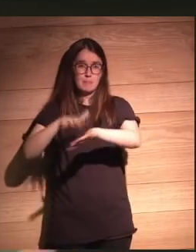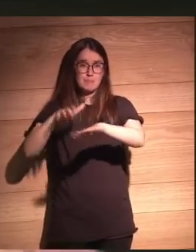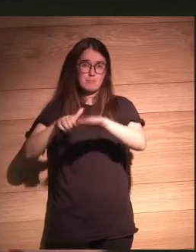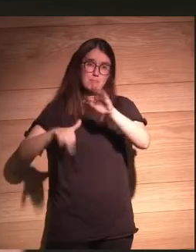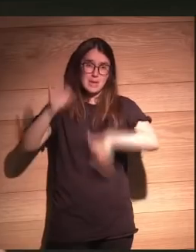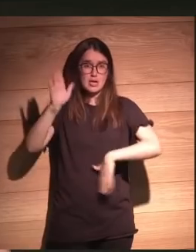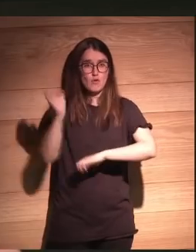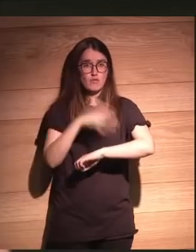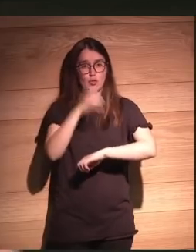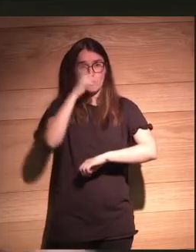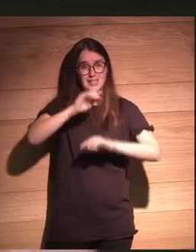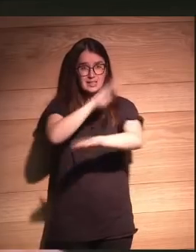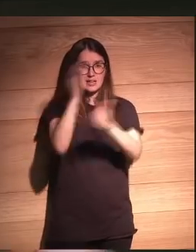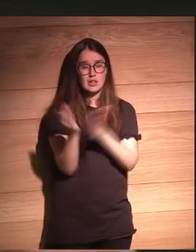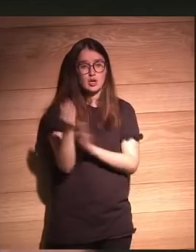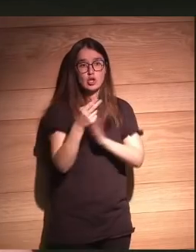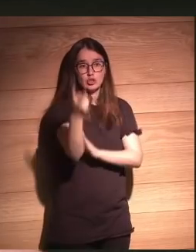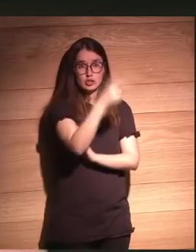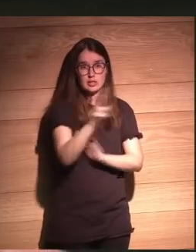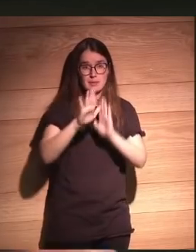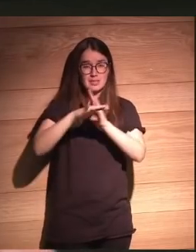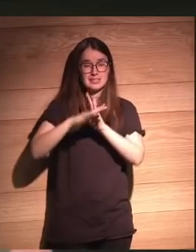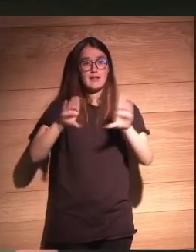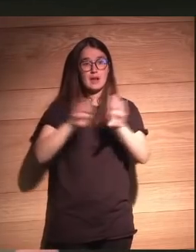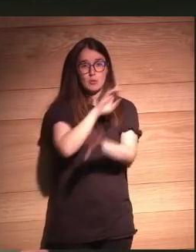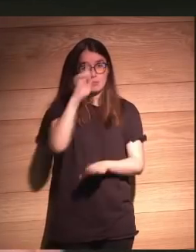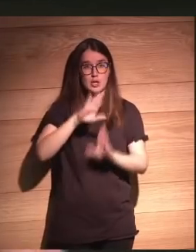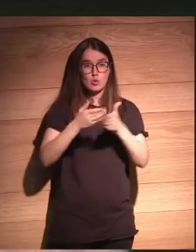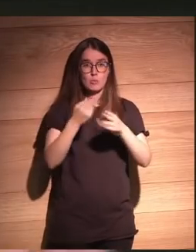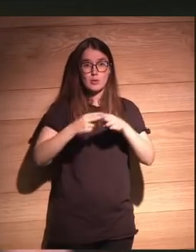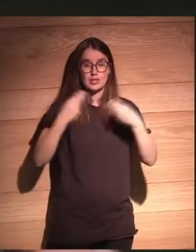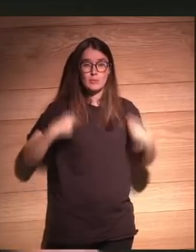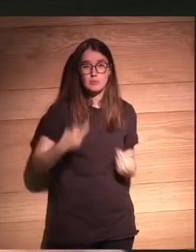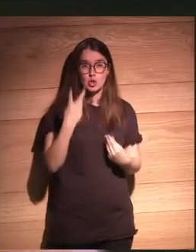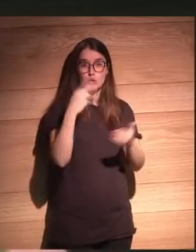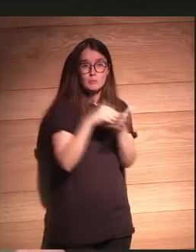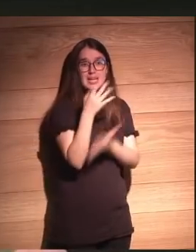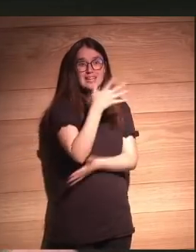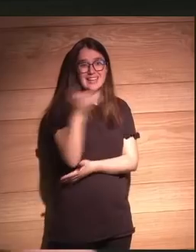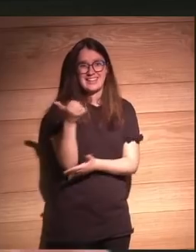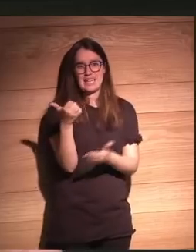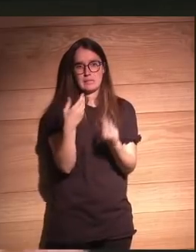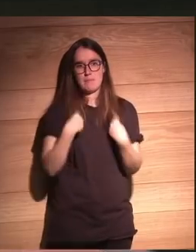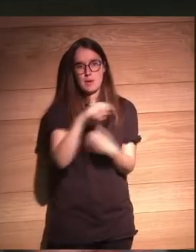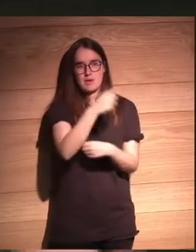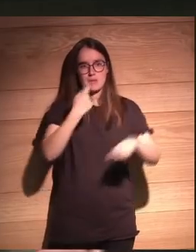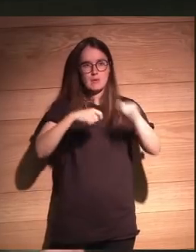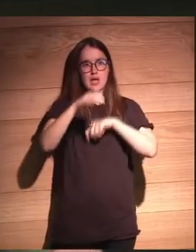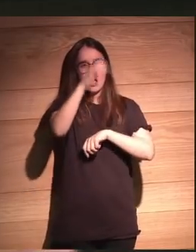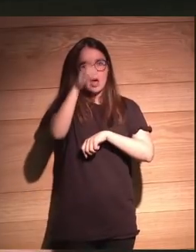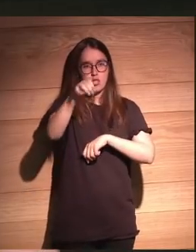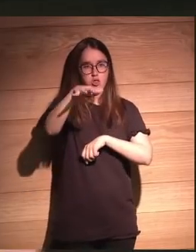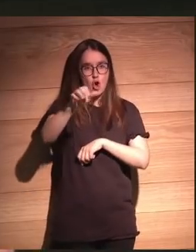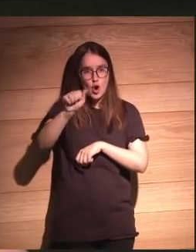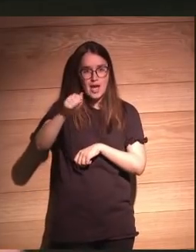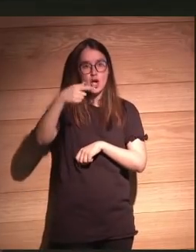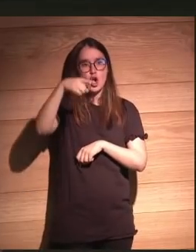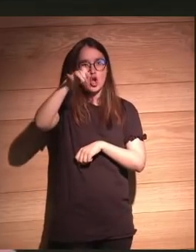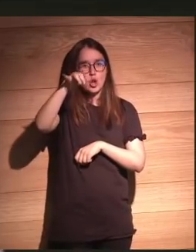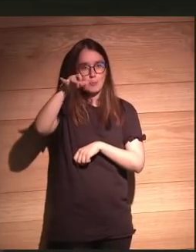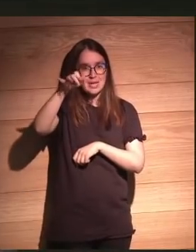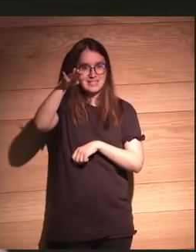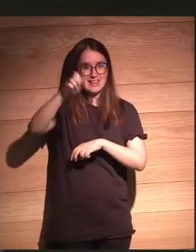internacional. 2 semanas más tarde, el gobierno de la Comunidad de Madrid del mismo partido vende 2.500 viviendas a Zora y a Goldman Sachs, otro de los fondos